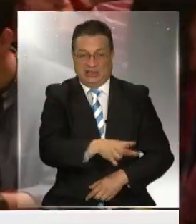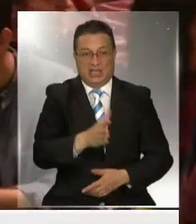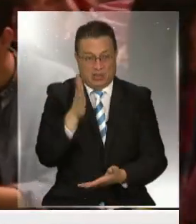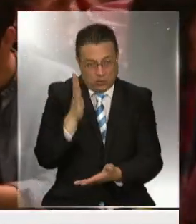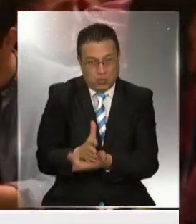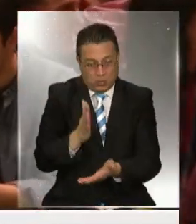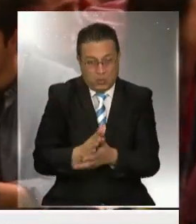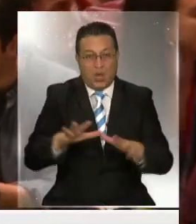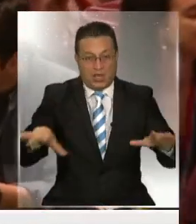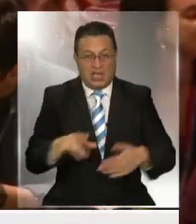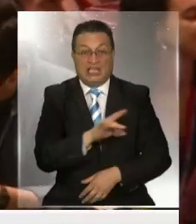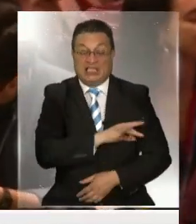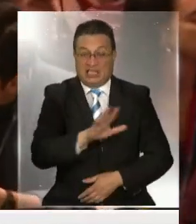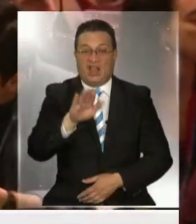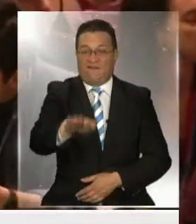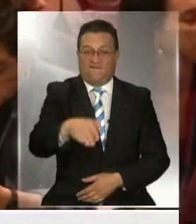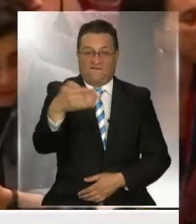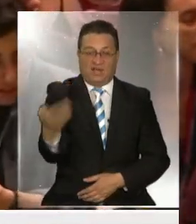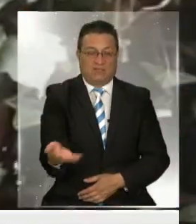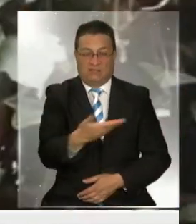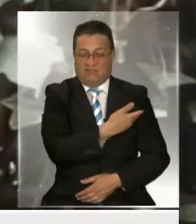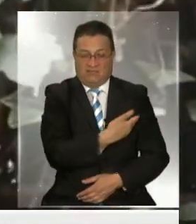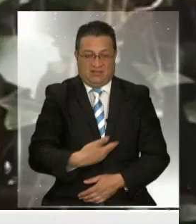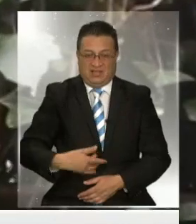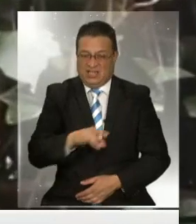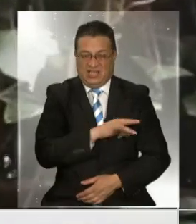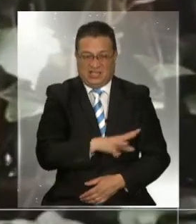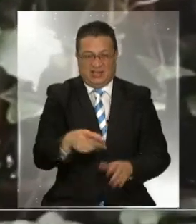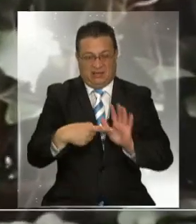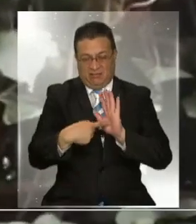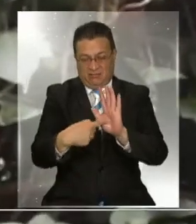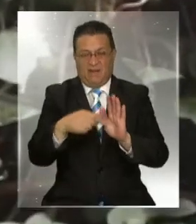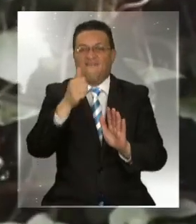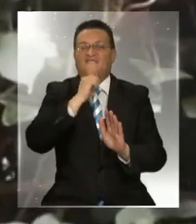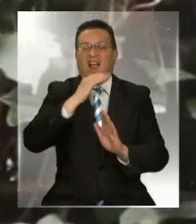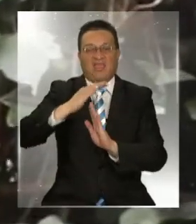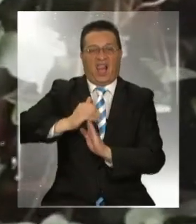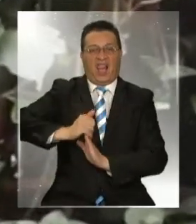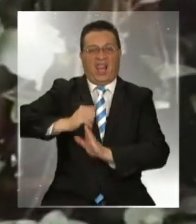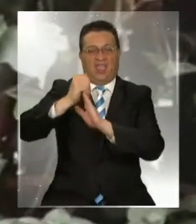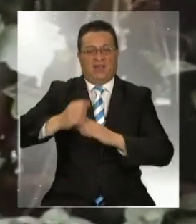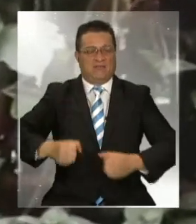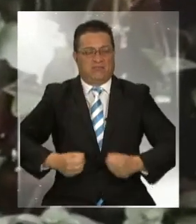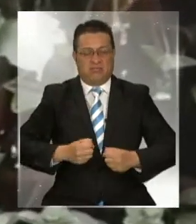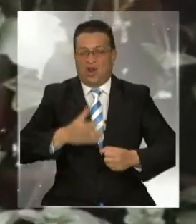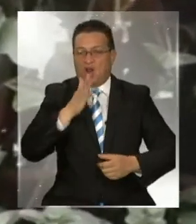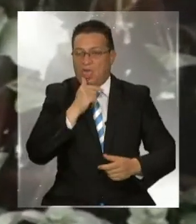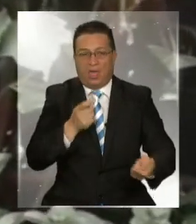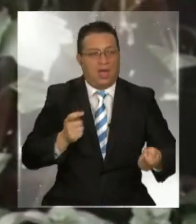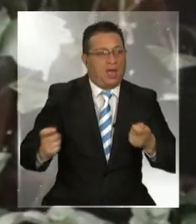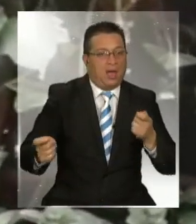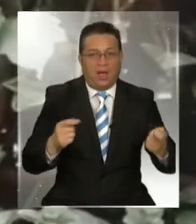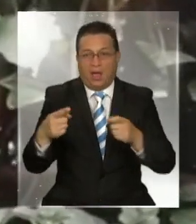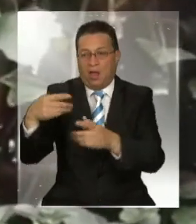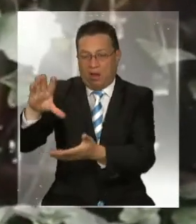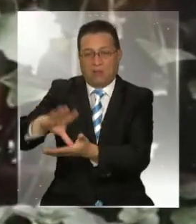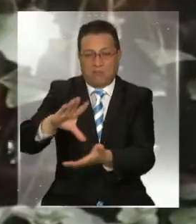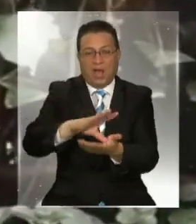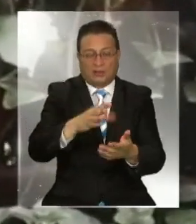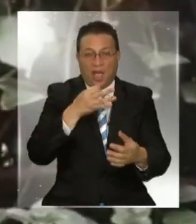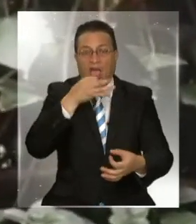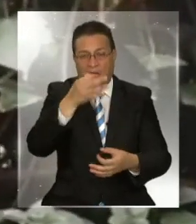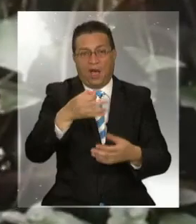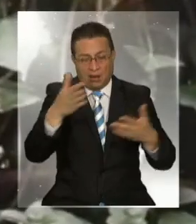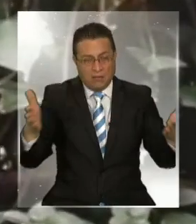chile fracasó la presidencia chilena no solamente mostró una falta de liderazgo sino que además no supo conducir a países que estaban llamando